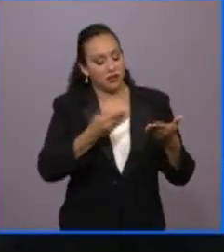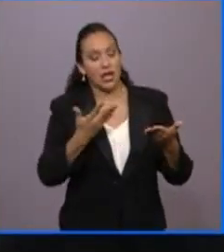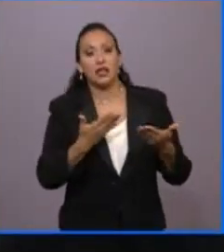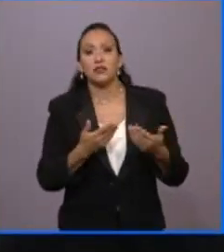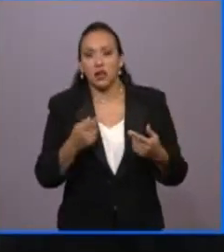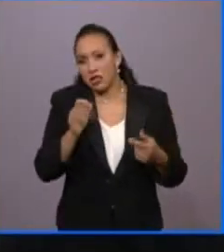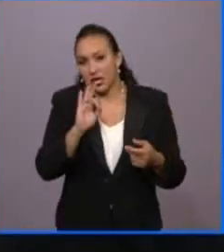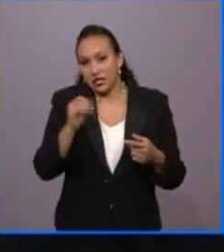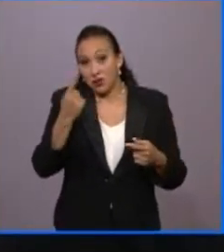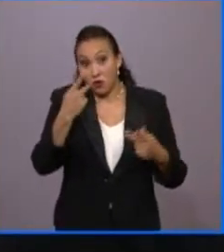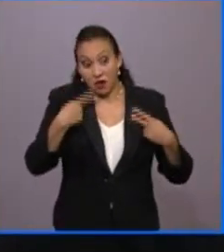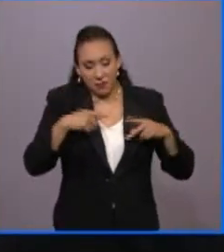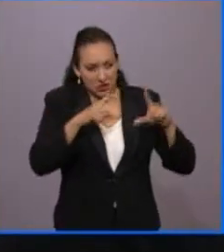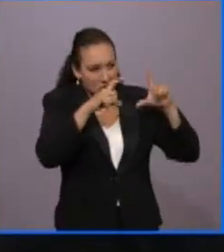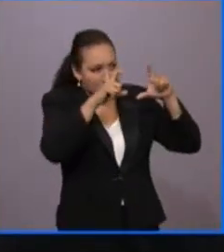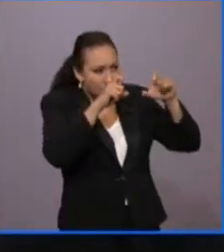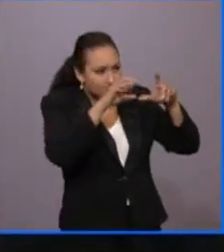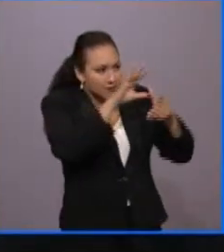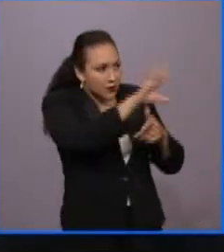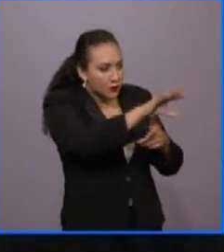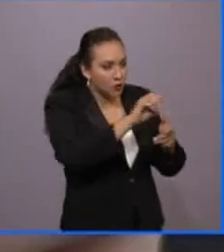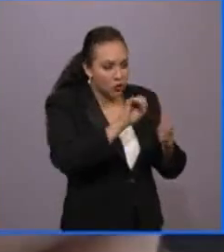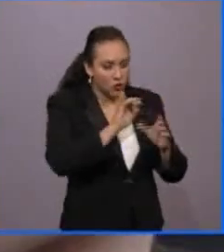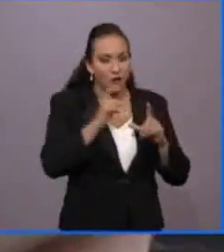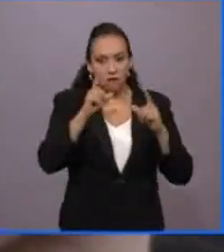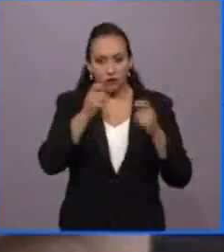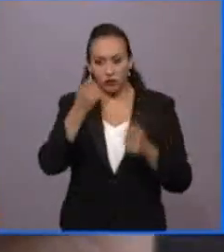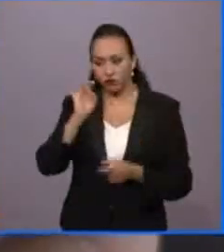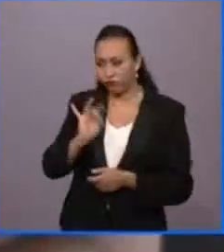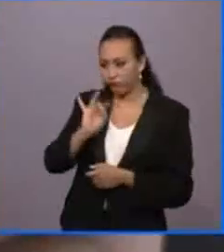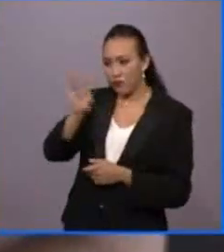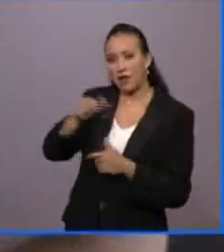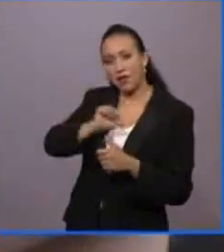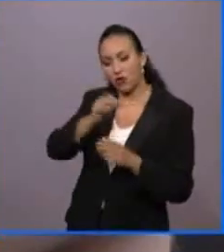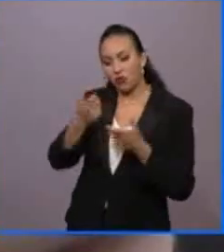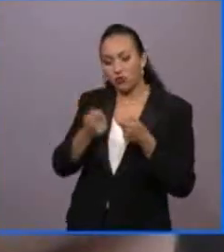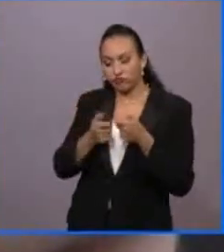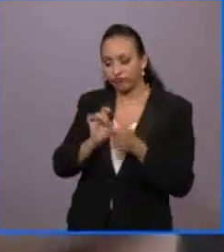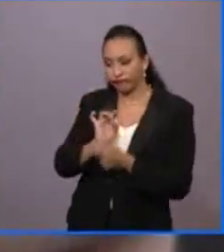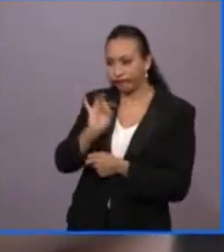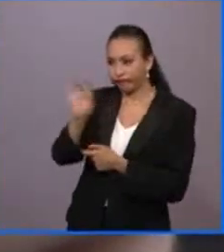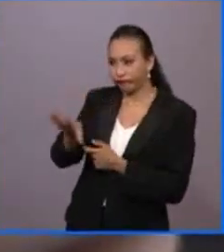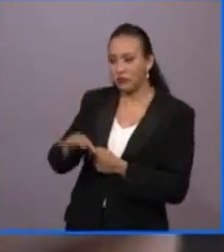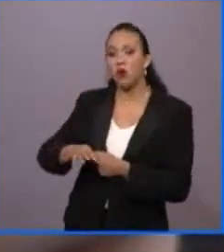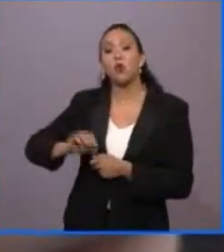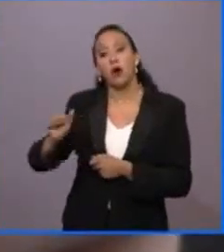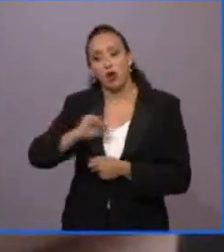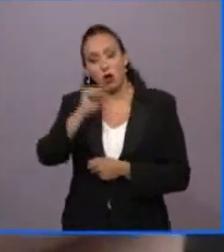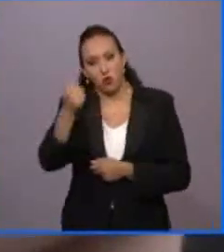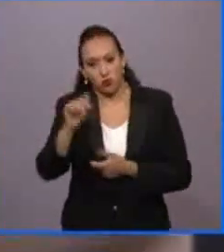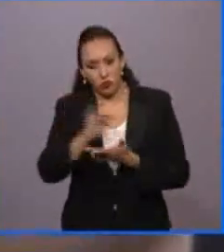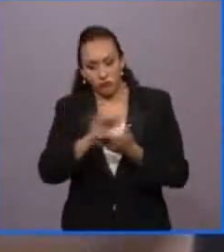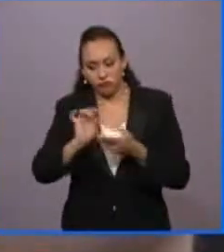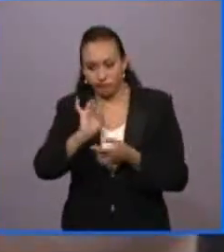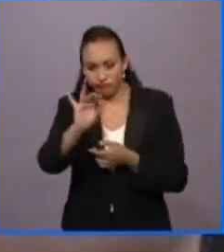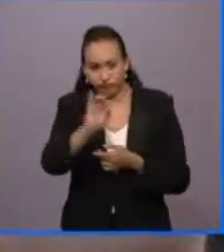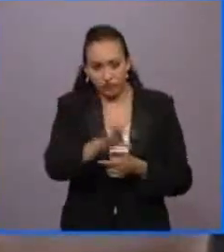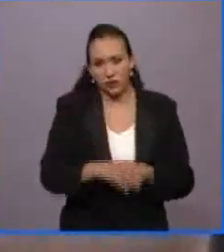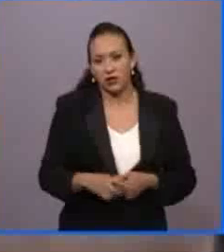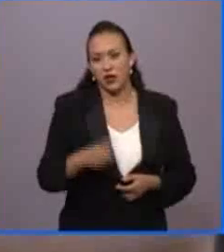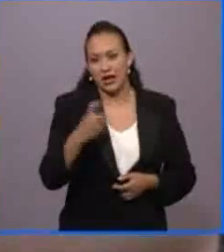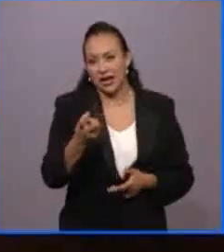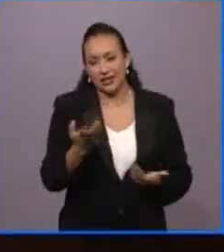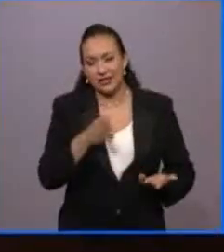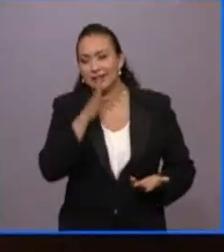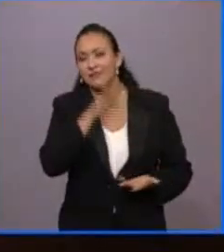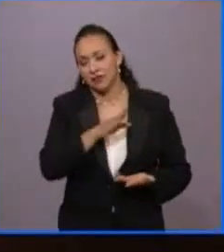manera voluntaria para ser enviado a otra persona a través de su teléfono móvil u otros dispositivos. Consiste en que